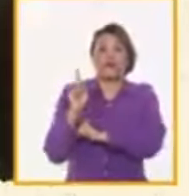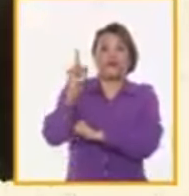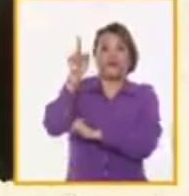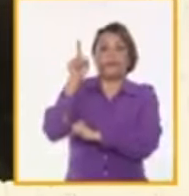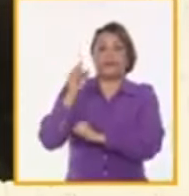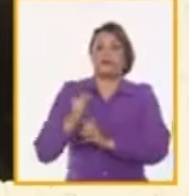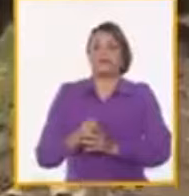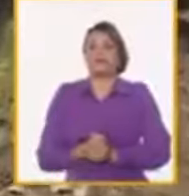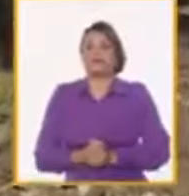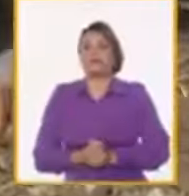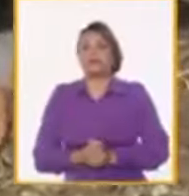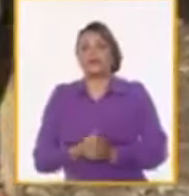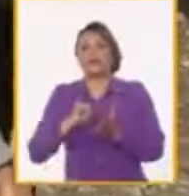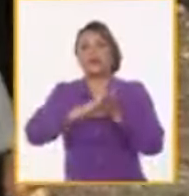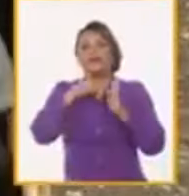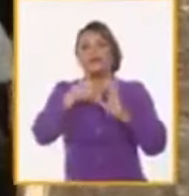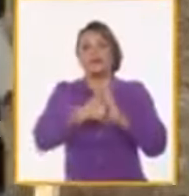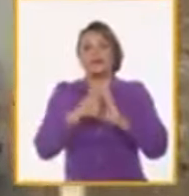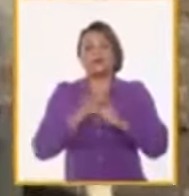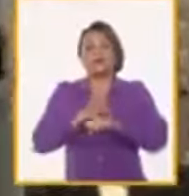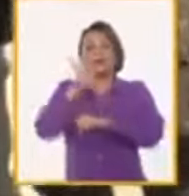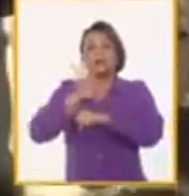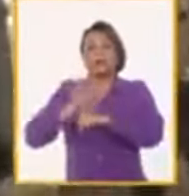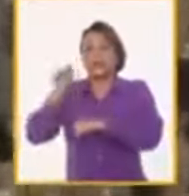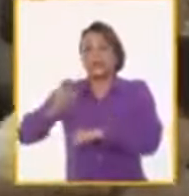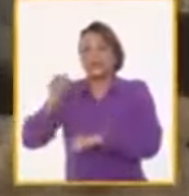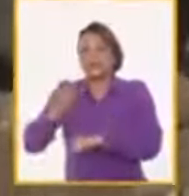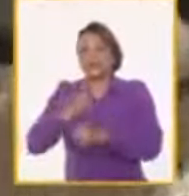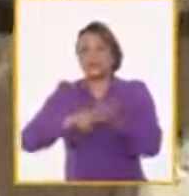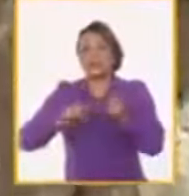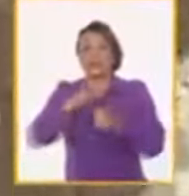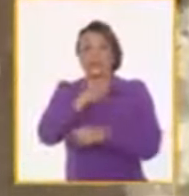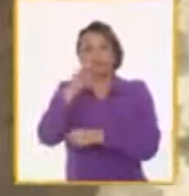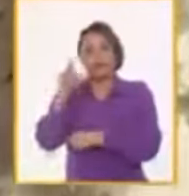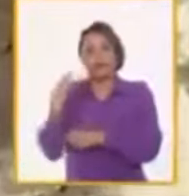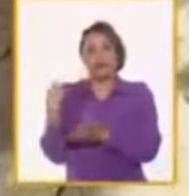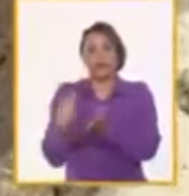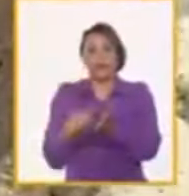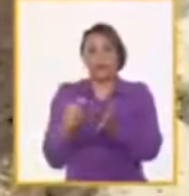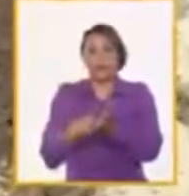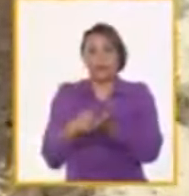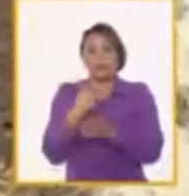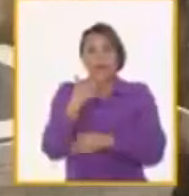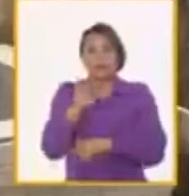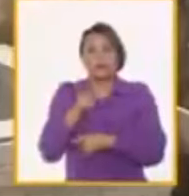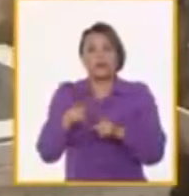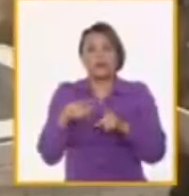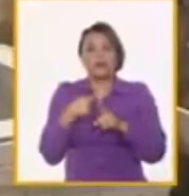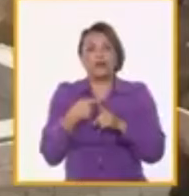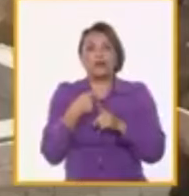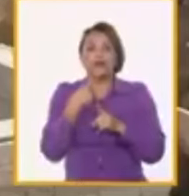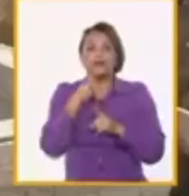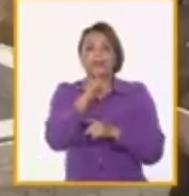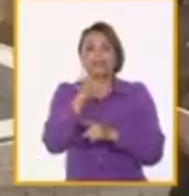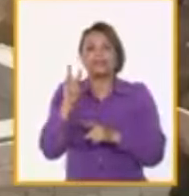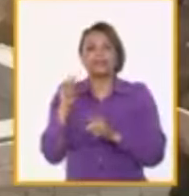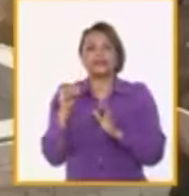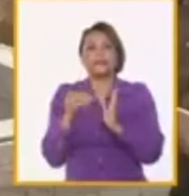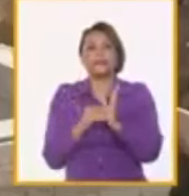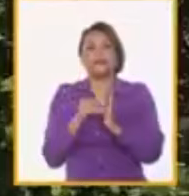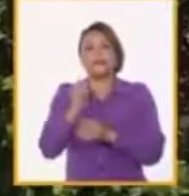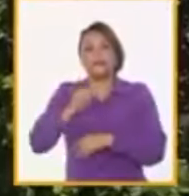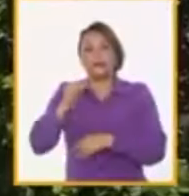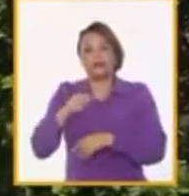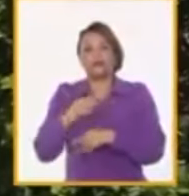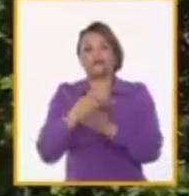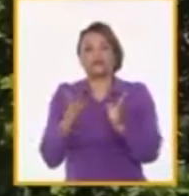asumido por ingenieros y arquitectos de Villa Clara, la inversión beneficiará a casi 13.000 habitantes